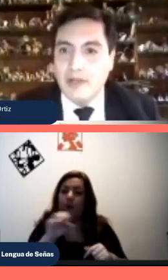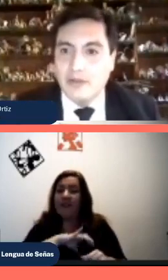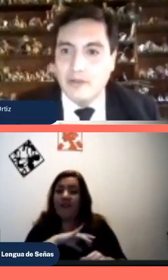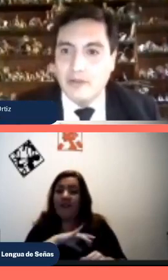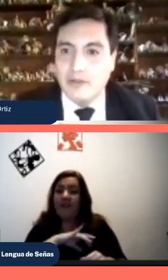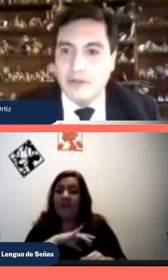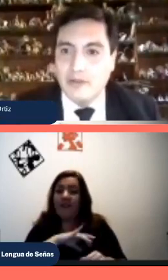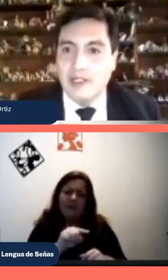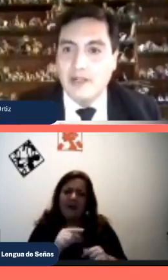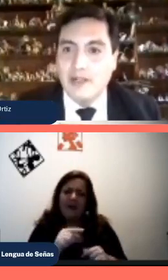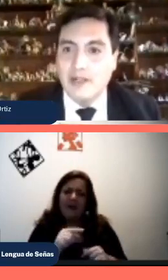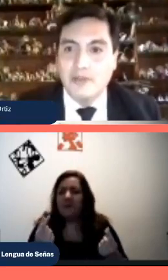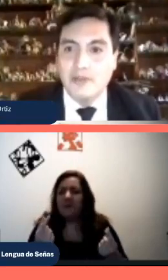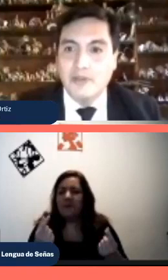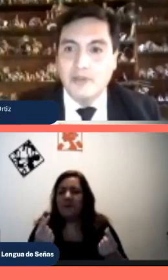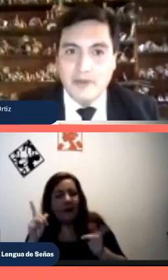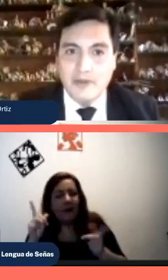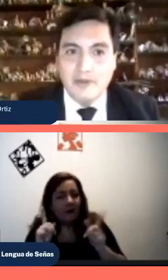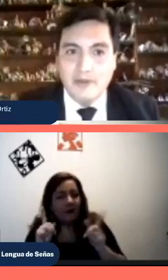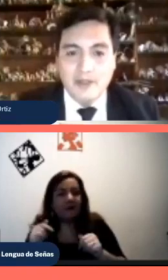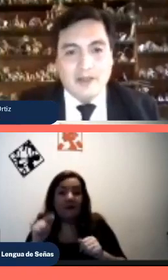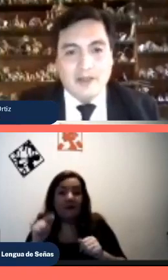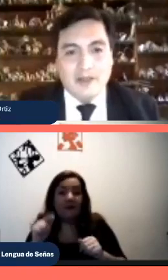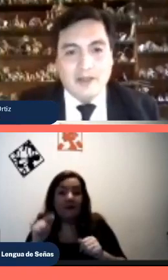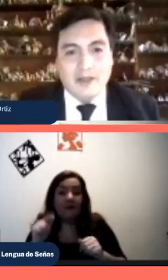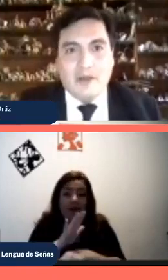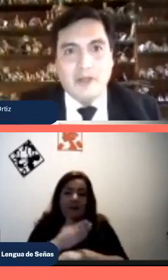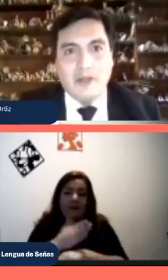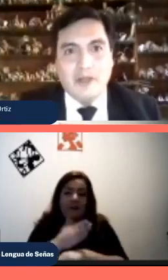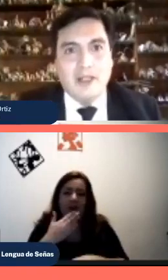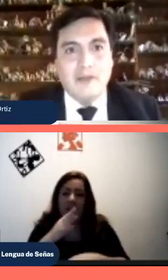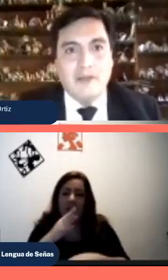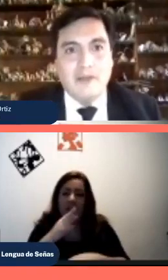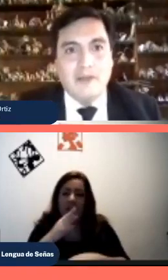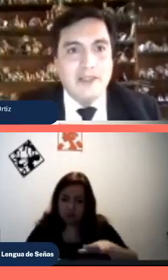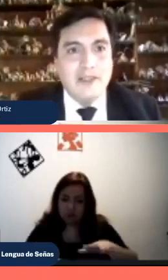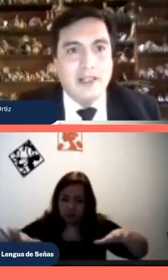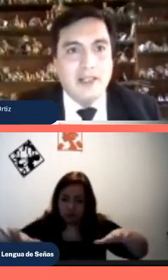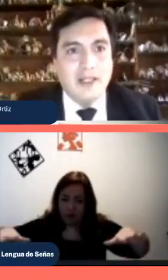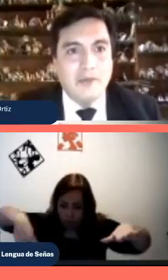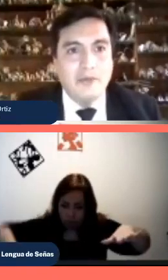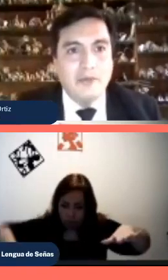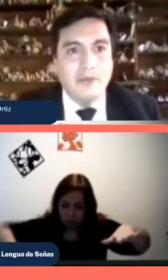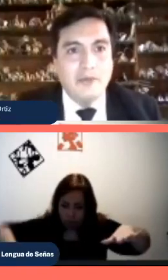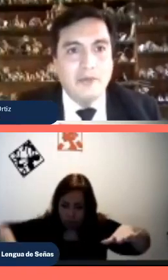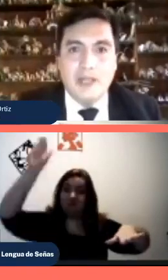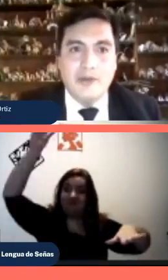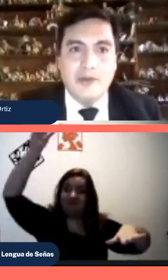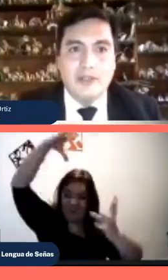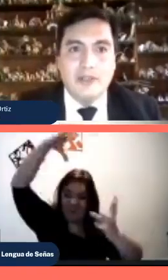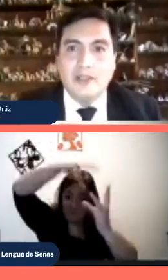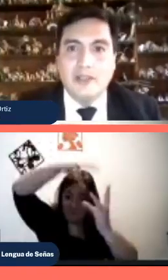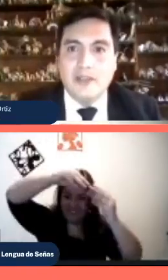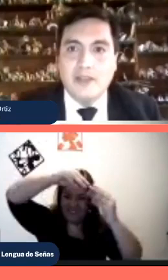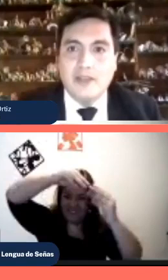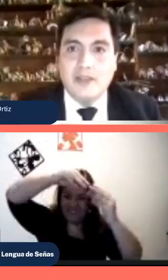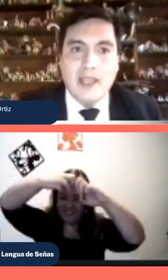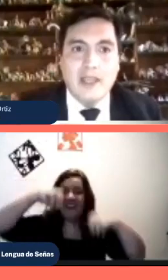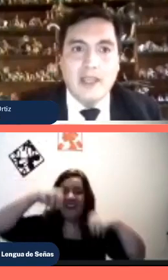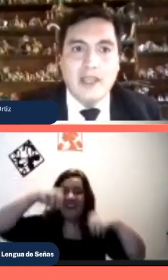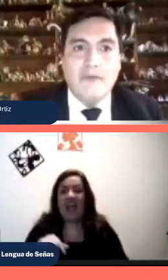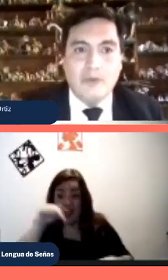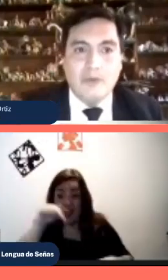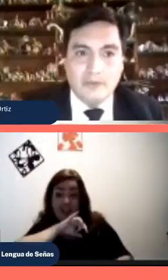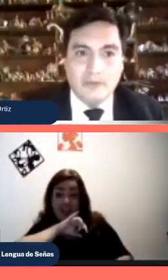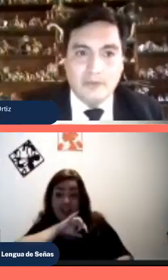película Jurassic World, en donde tienen a un mosasaurio. Bueno, les cuento que también acá en Chile tenemos un mosasaurio, que es este que se llama Kai